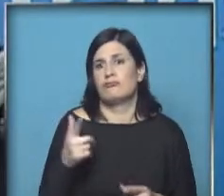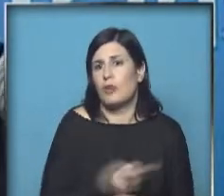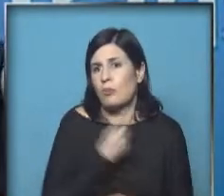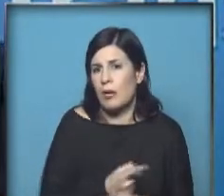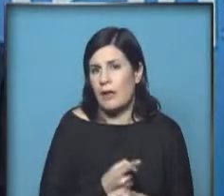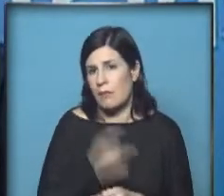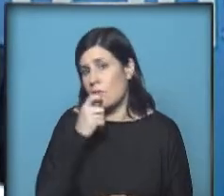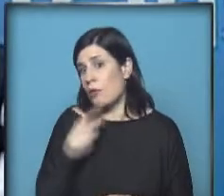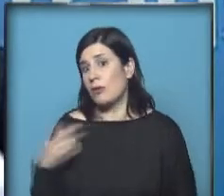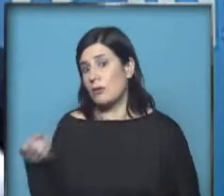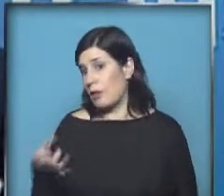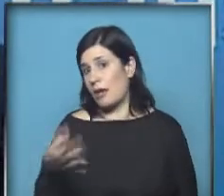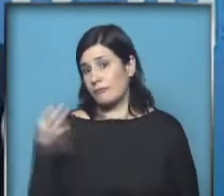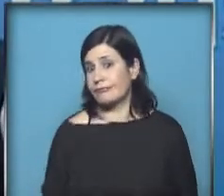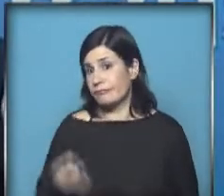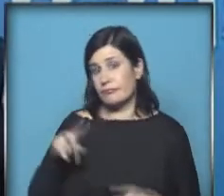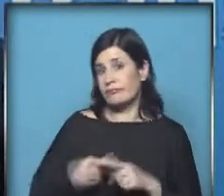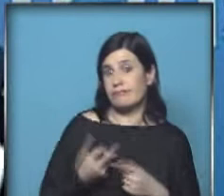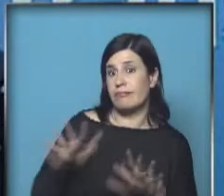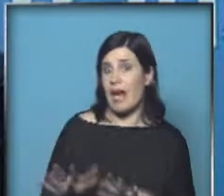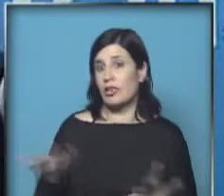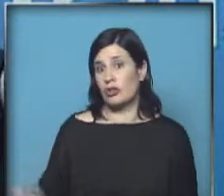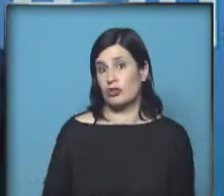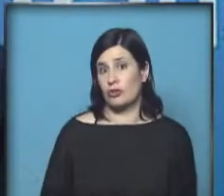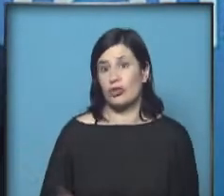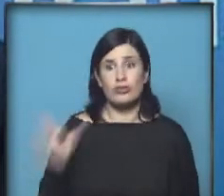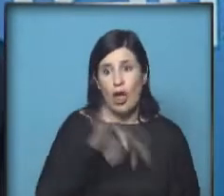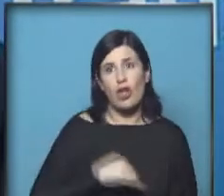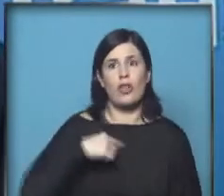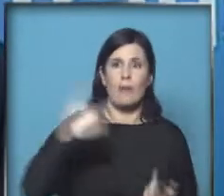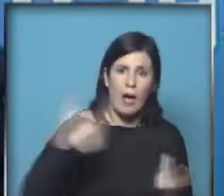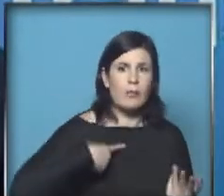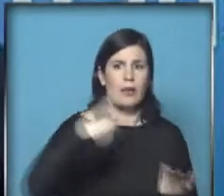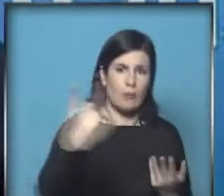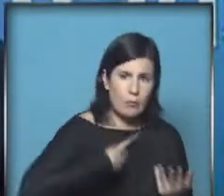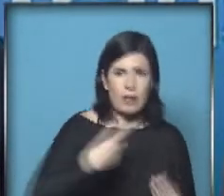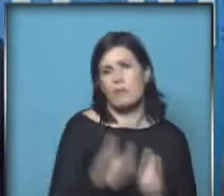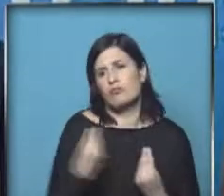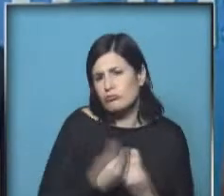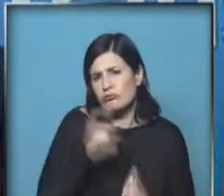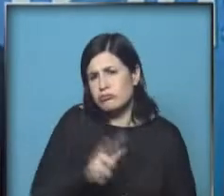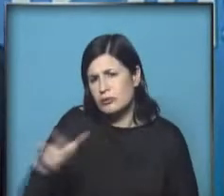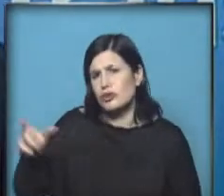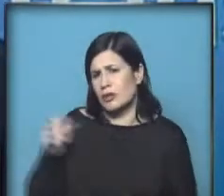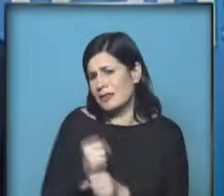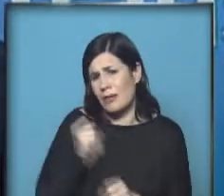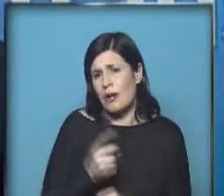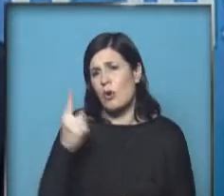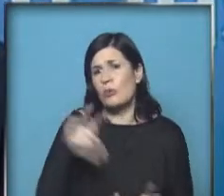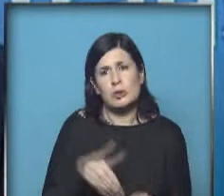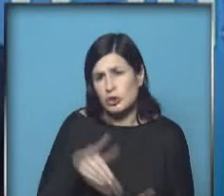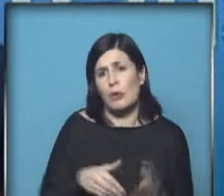transporte en trenes donde a diario digamos lo utilizan más de un millón de